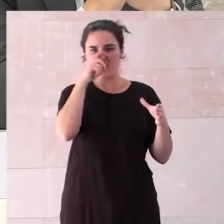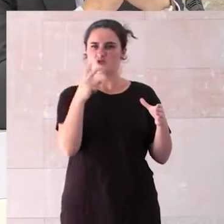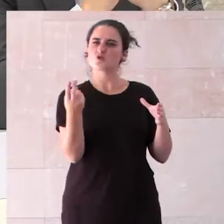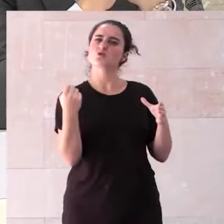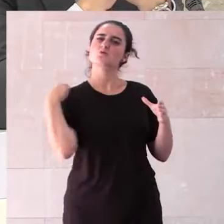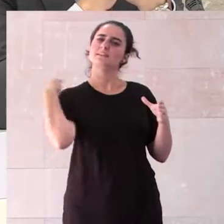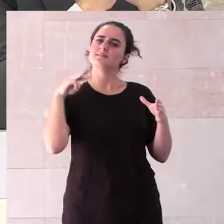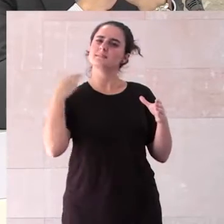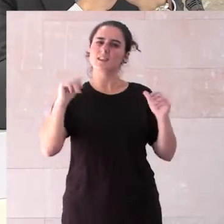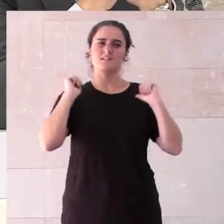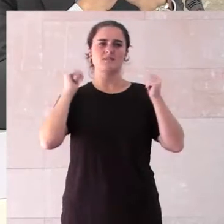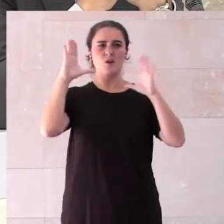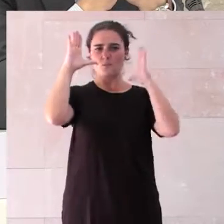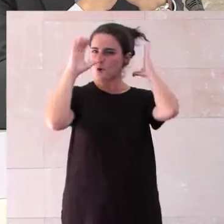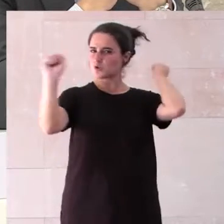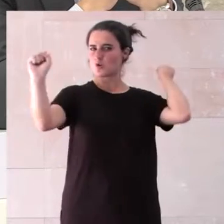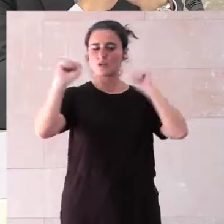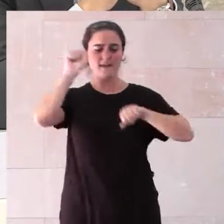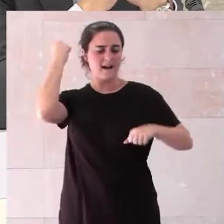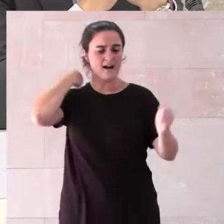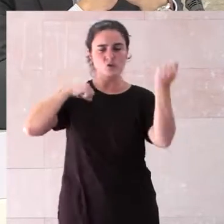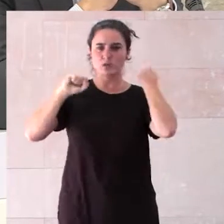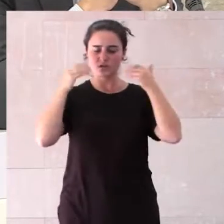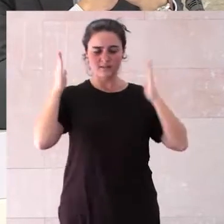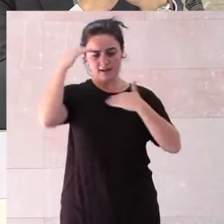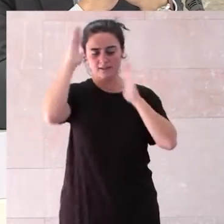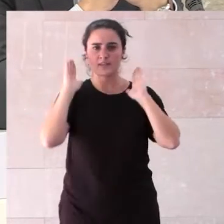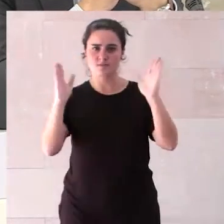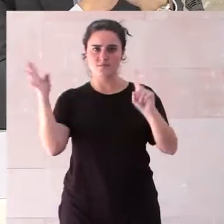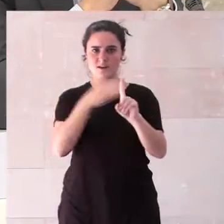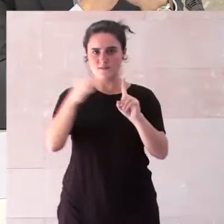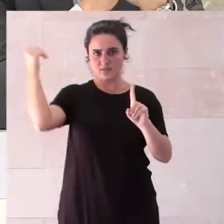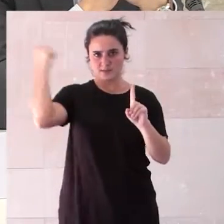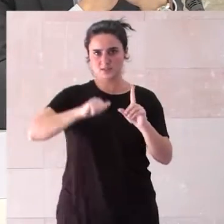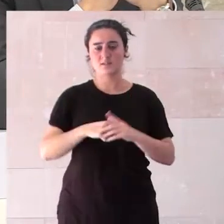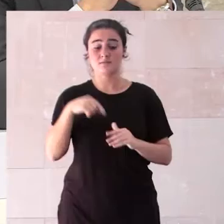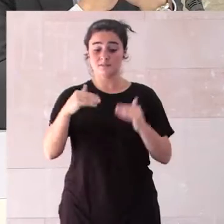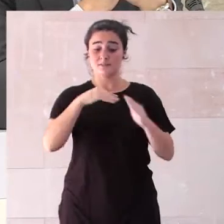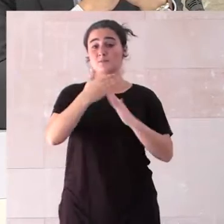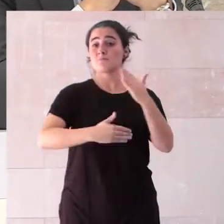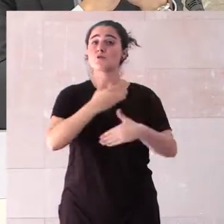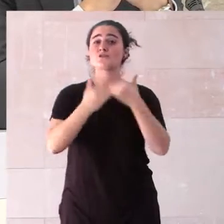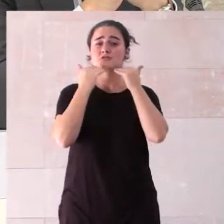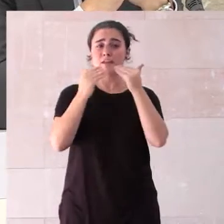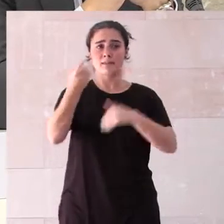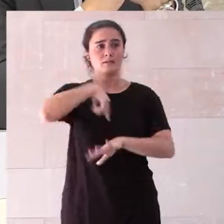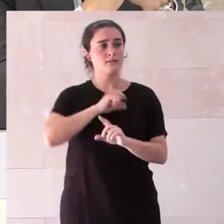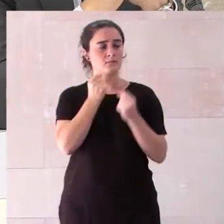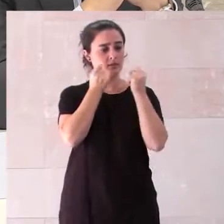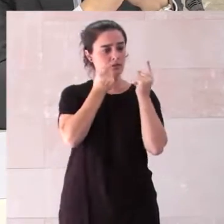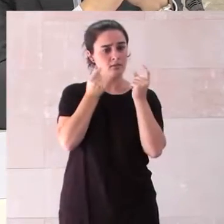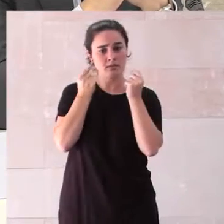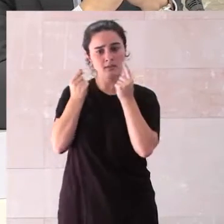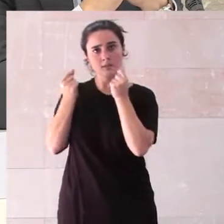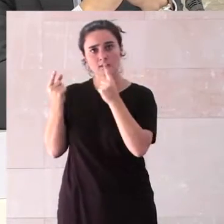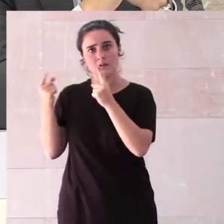protocolo de actuación y atención ante la violencia machista. Gracias a este proceso comenzamos a descubrir y a entender que